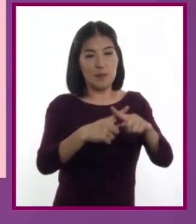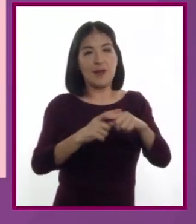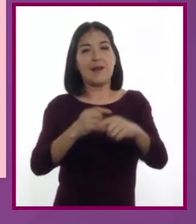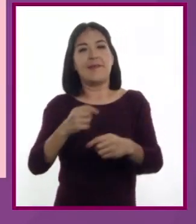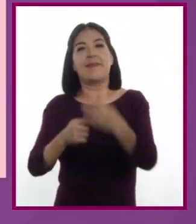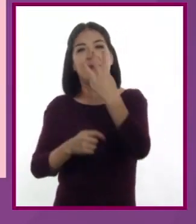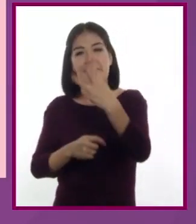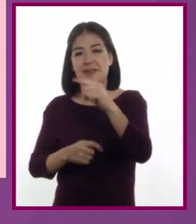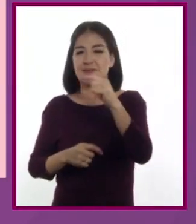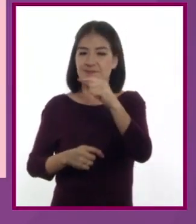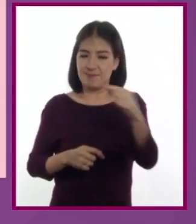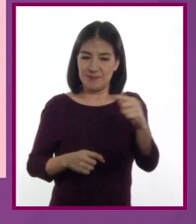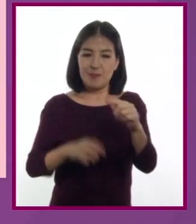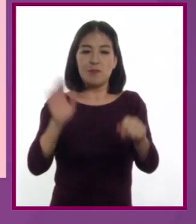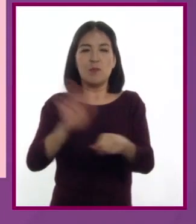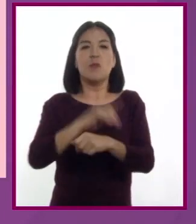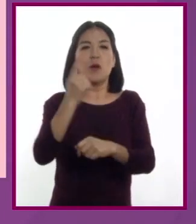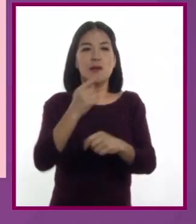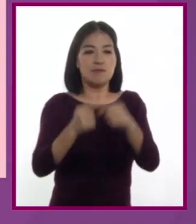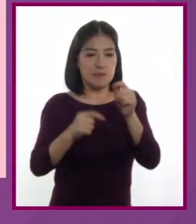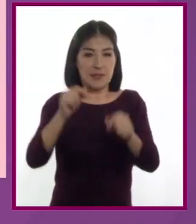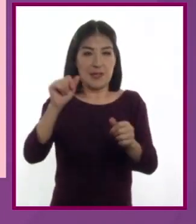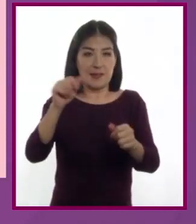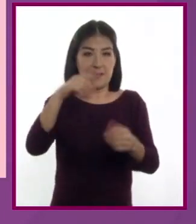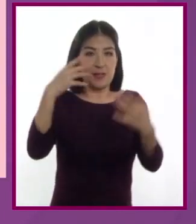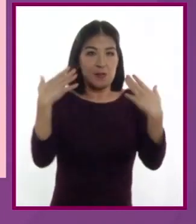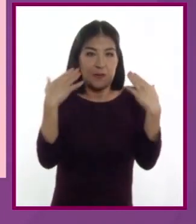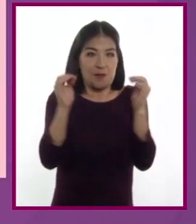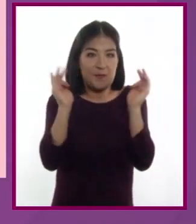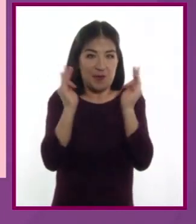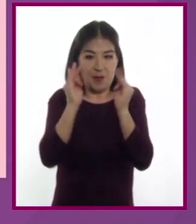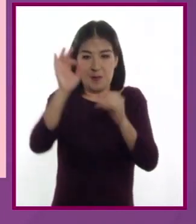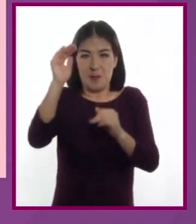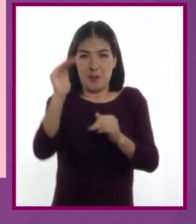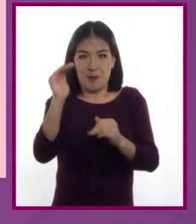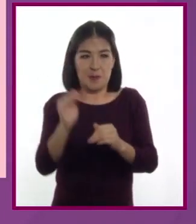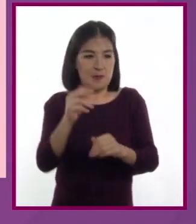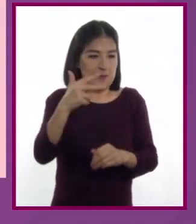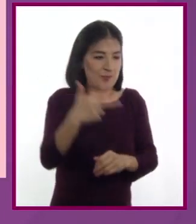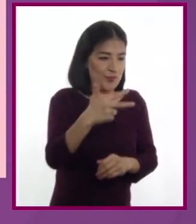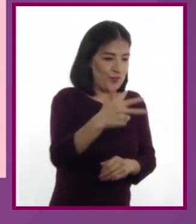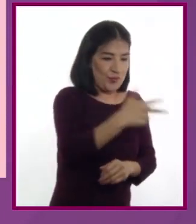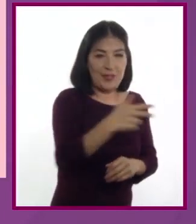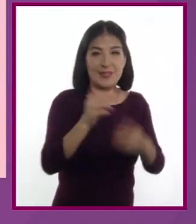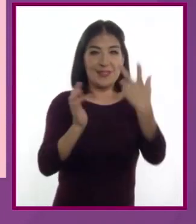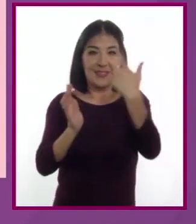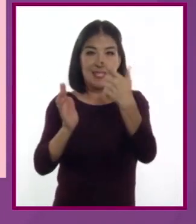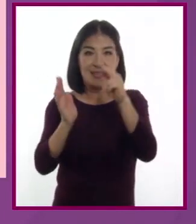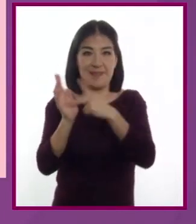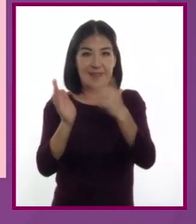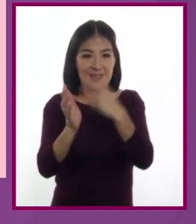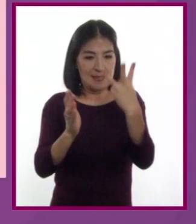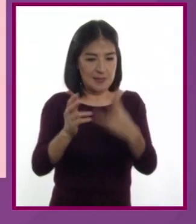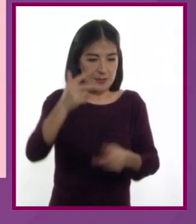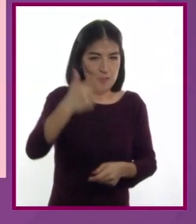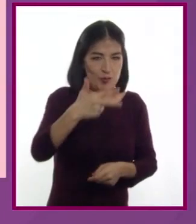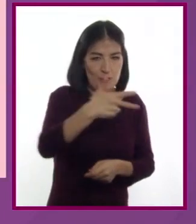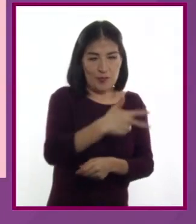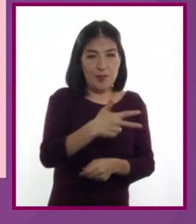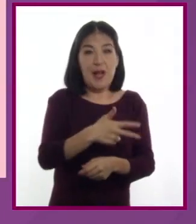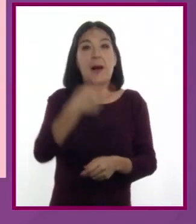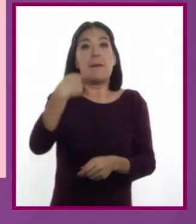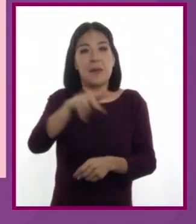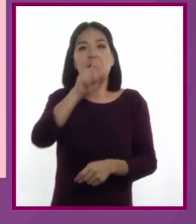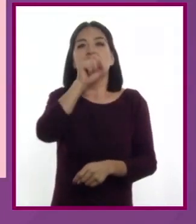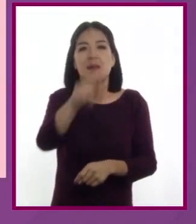porque la temperatura se movió menos 3 grados 7 veces. Pero para resolver el problema,